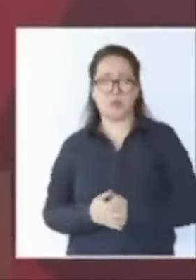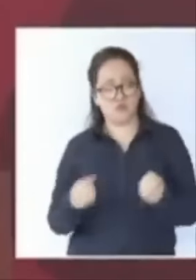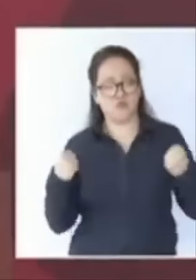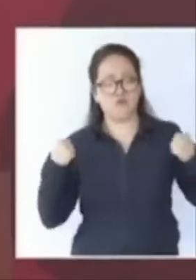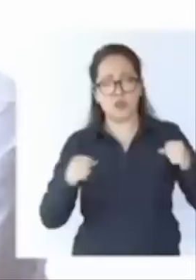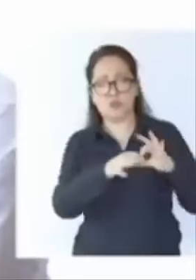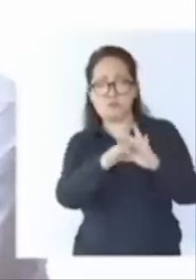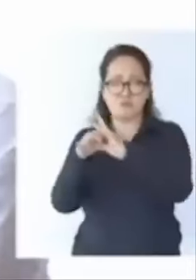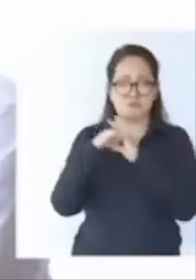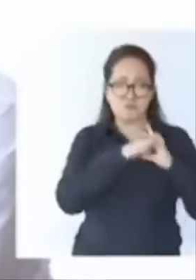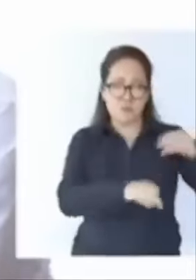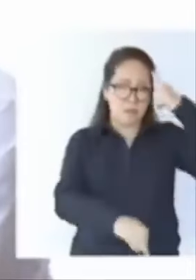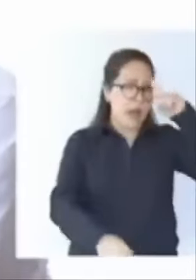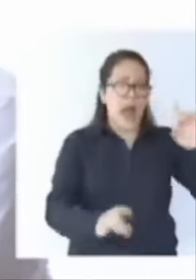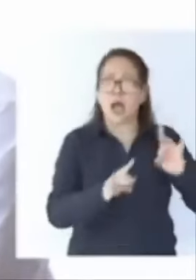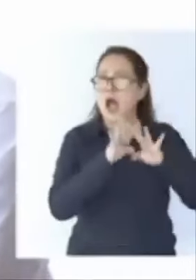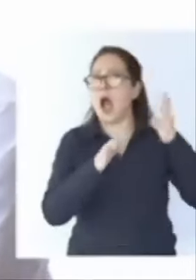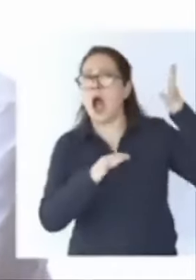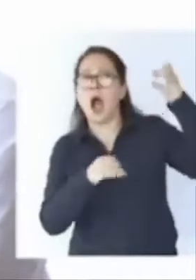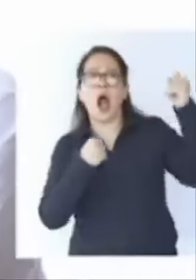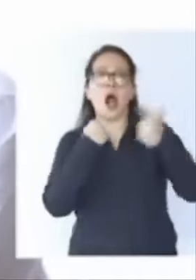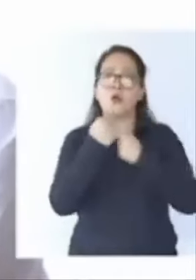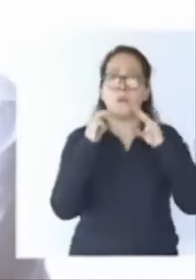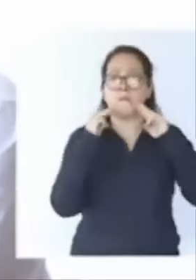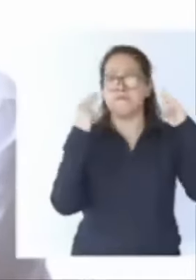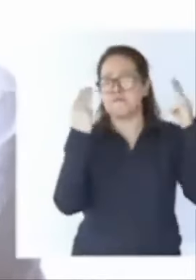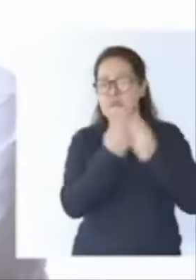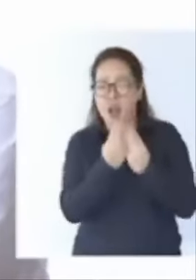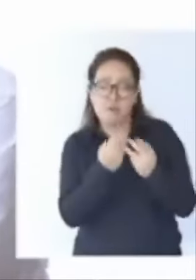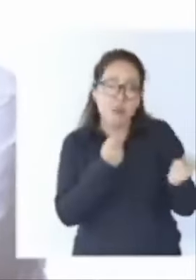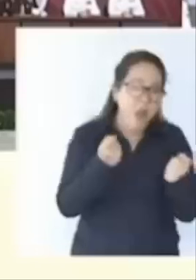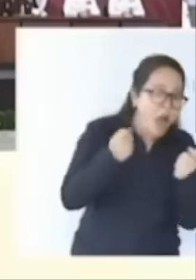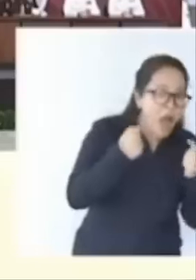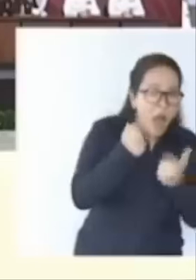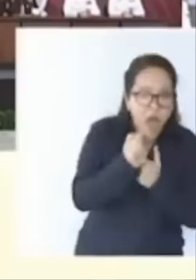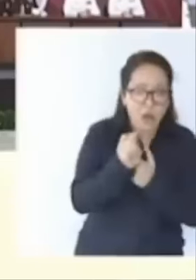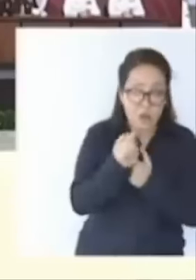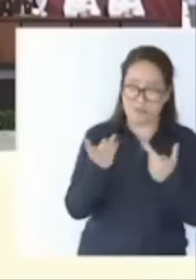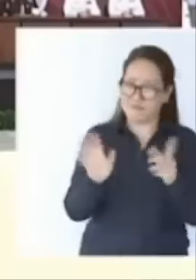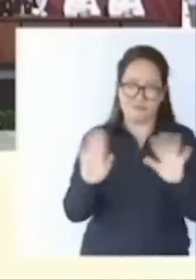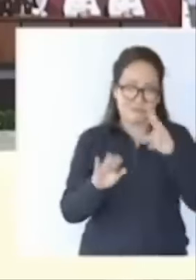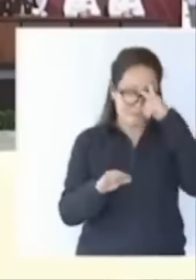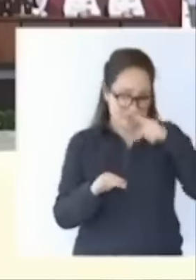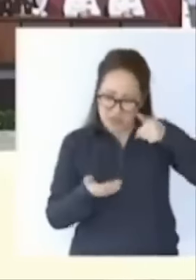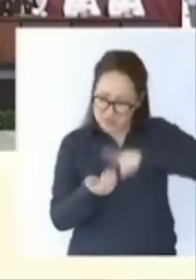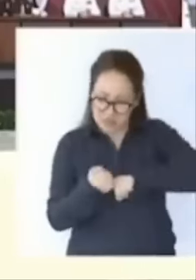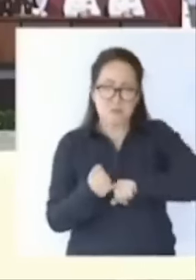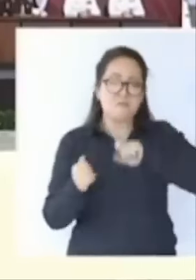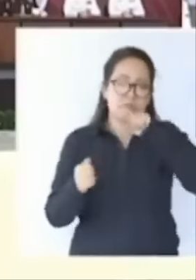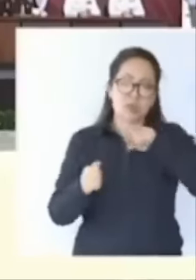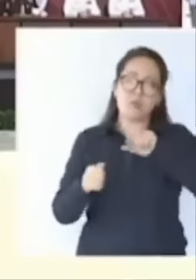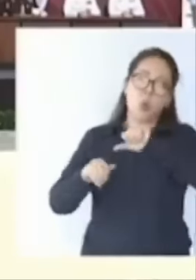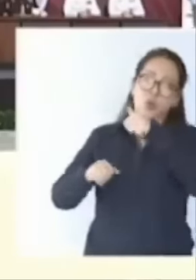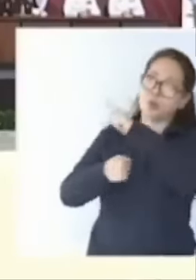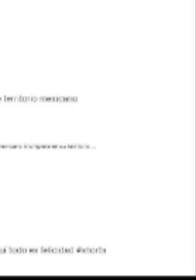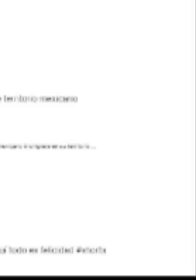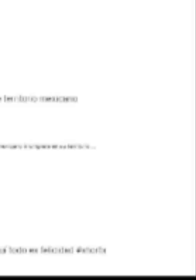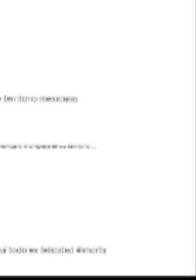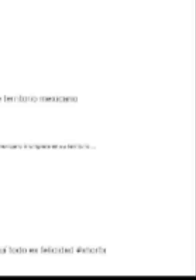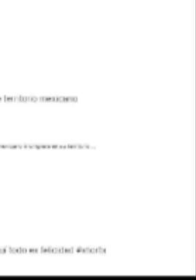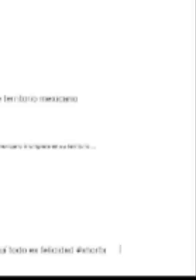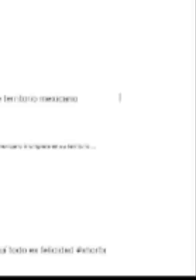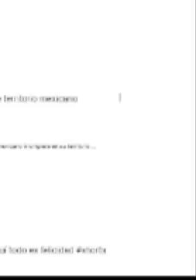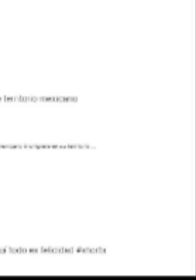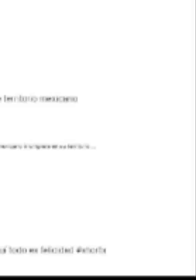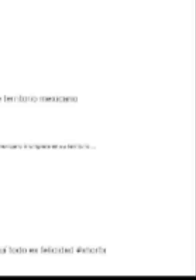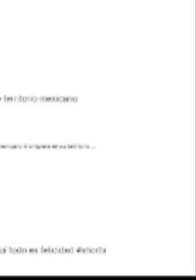fuertes para enfrentar a las mafias del poder tanto en México como las mafias del poder del extranjero. Pues